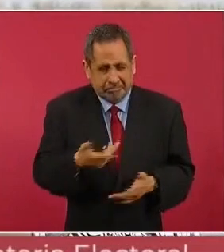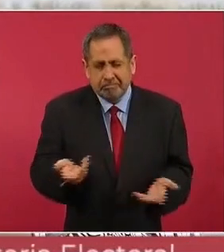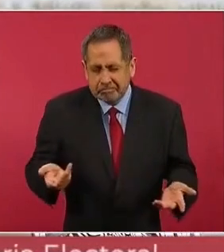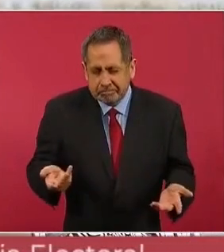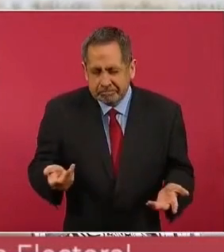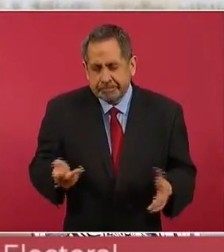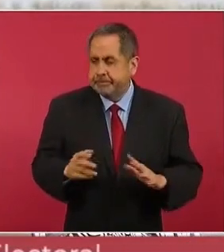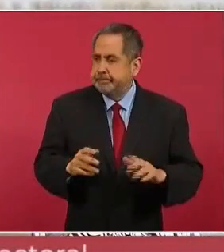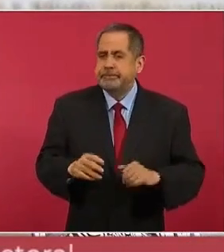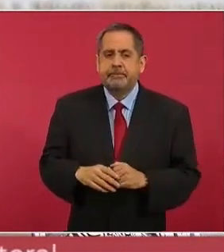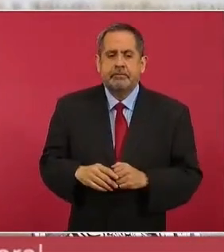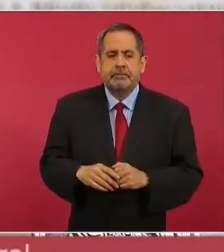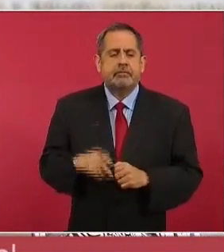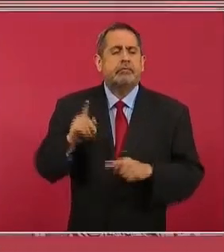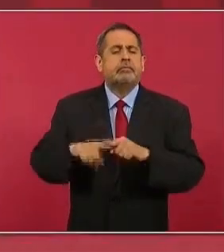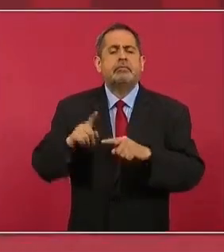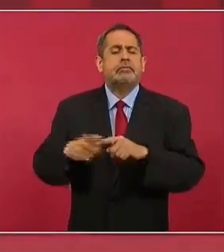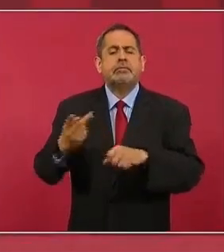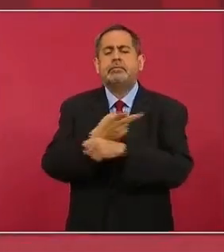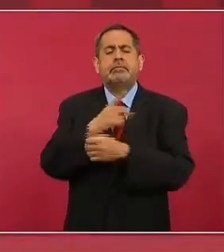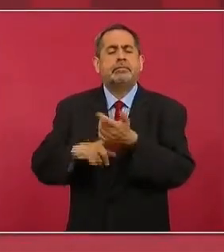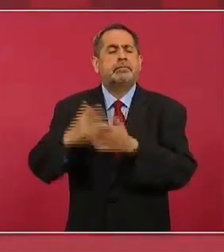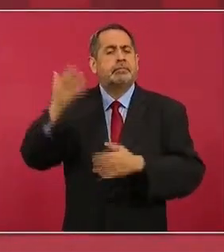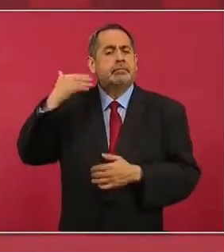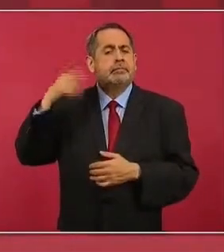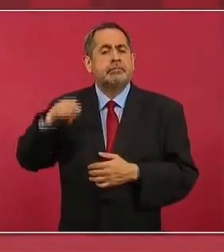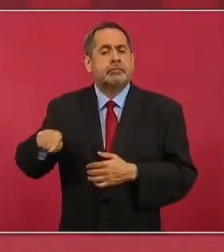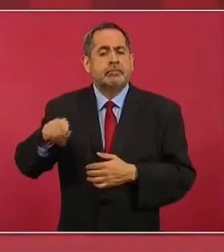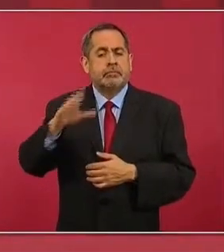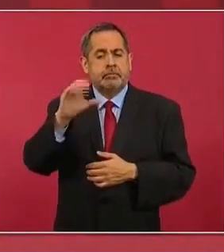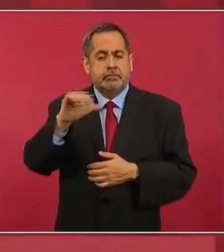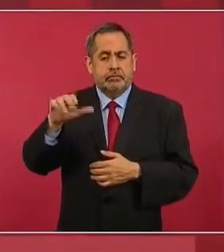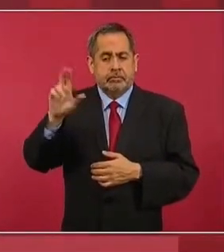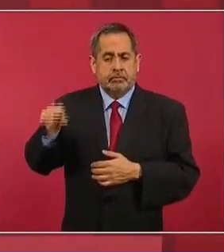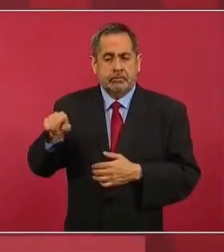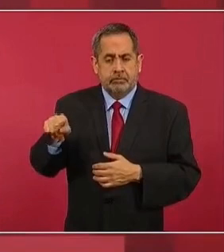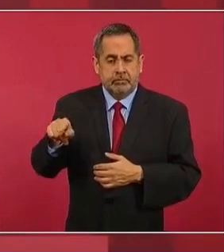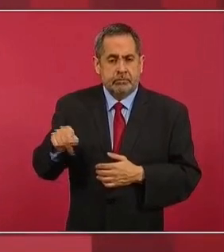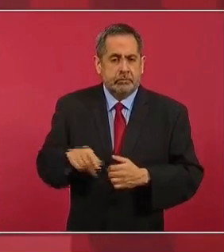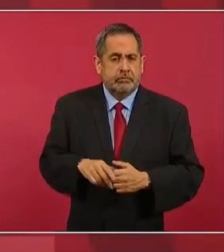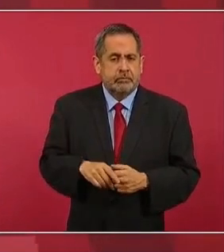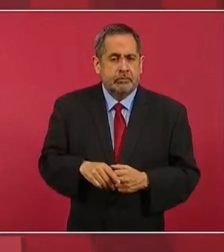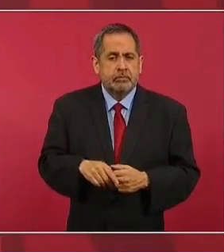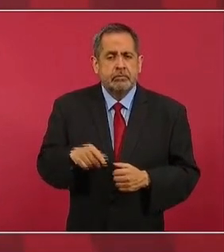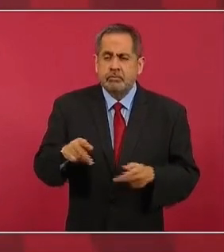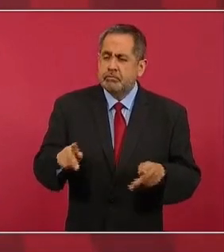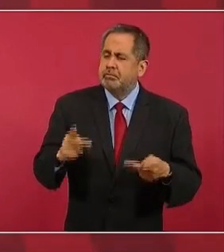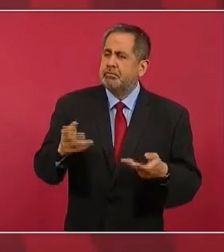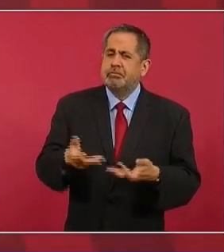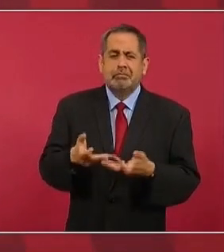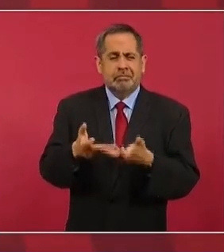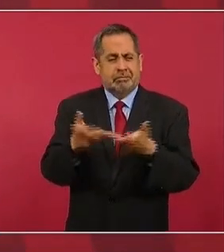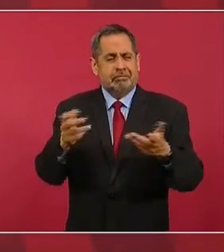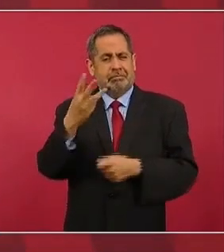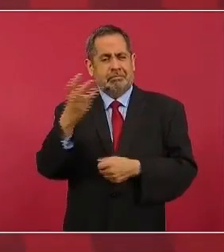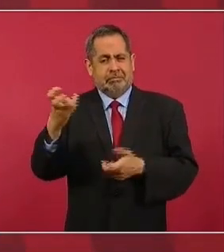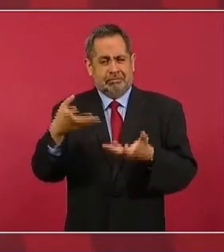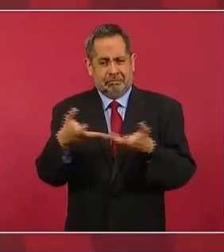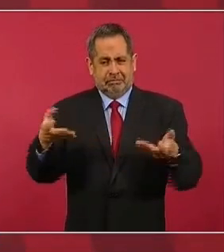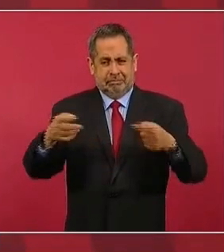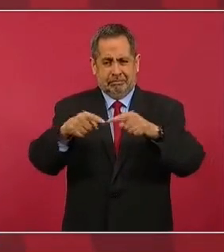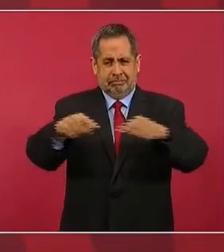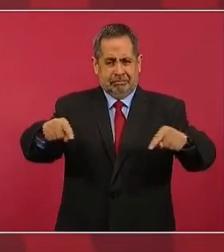Pero, ¿qué hicieron ahí en Cancún? Vendieron como 300 hectáreas